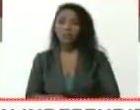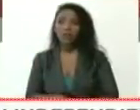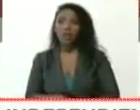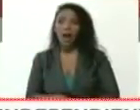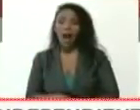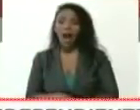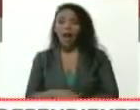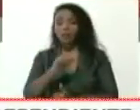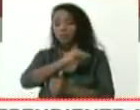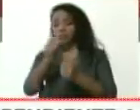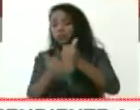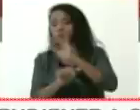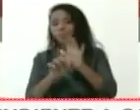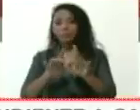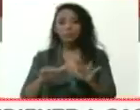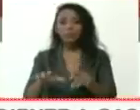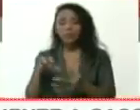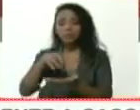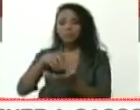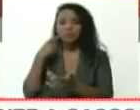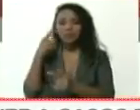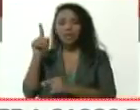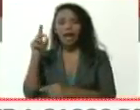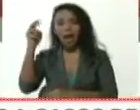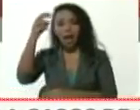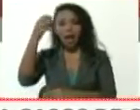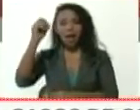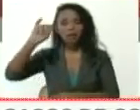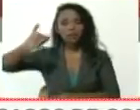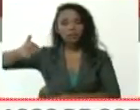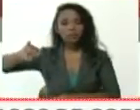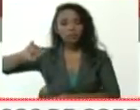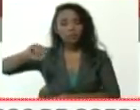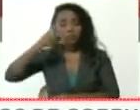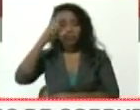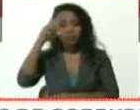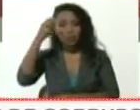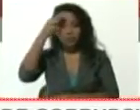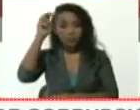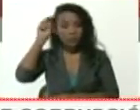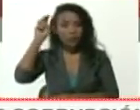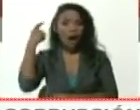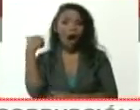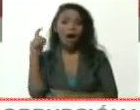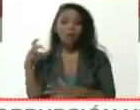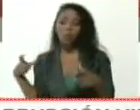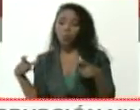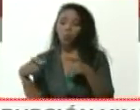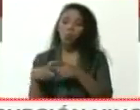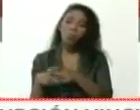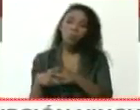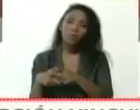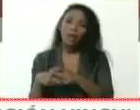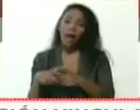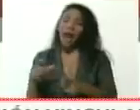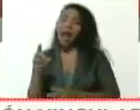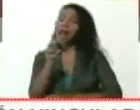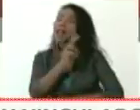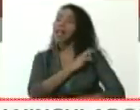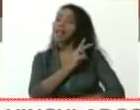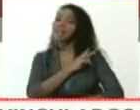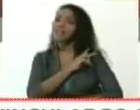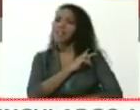subsecretario de Estado diciendo que el canciller de Venezuela se reunió con el jefe del